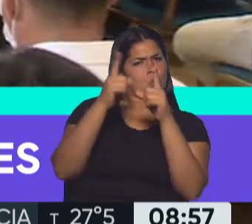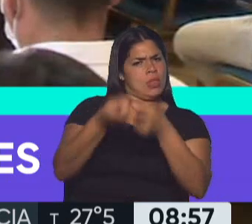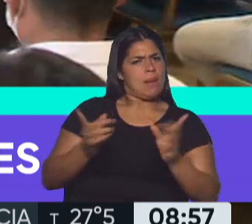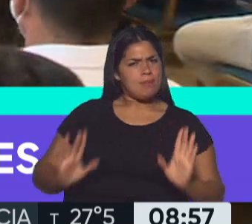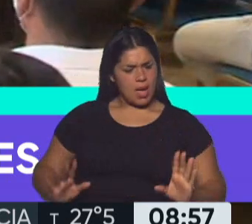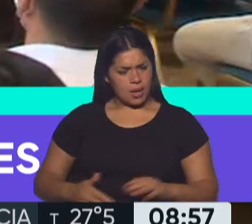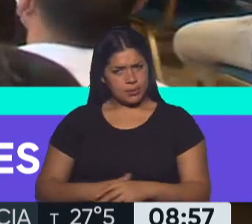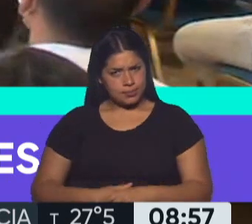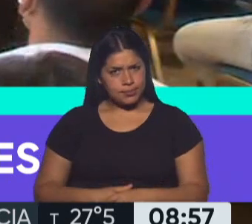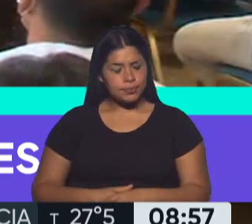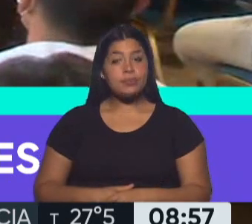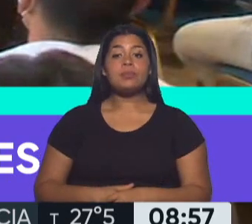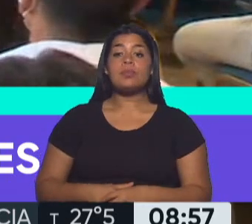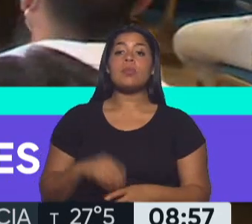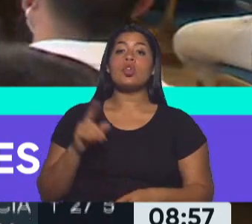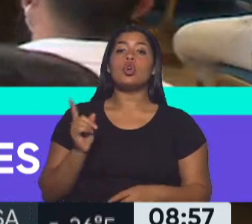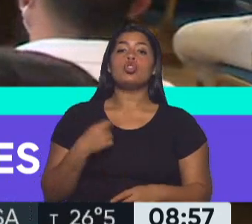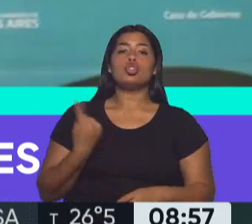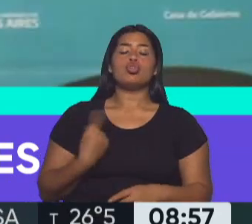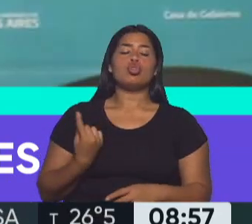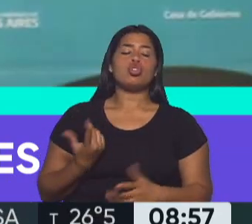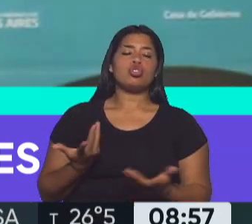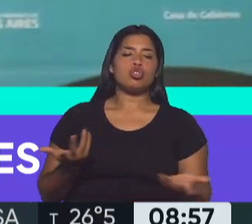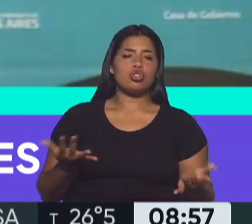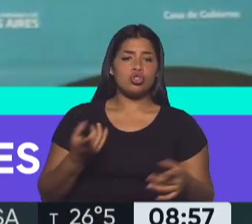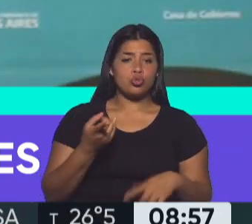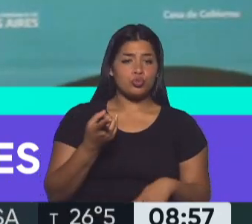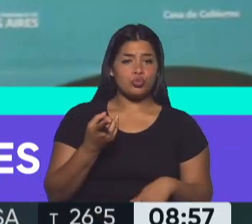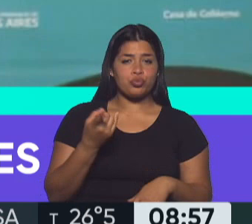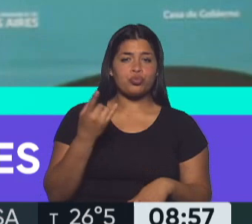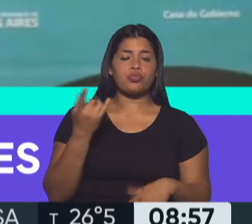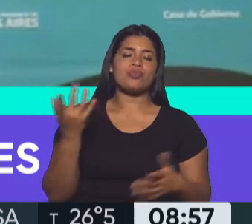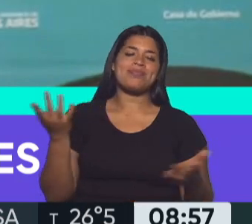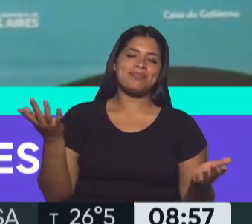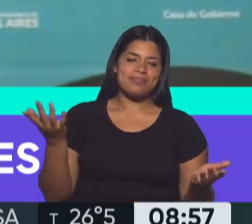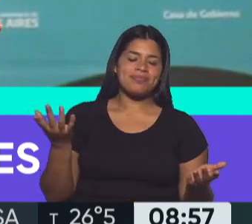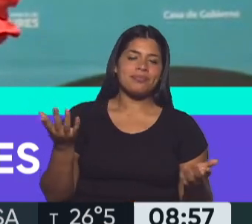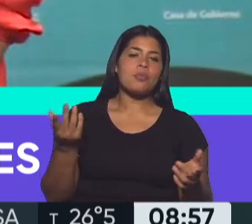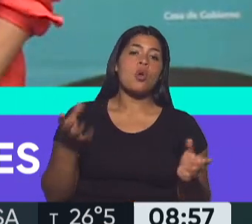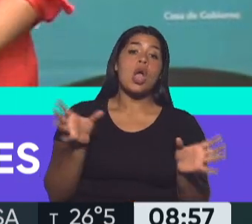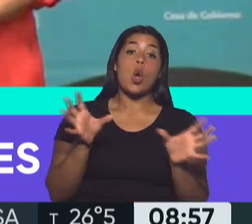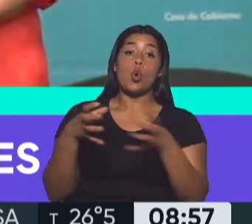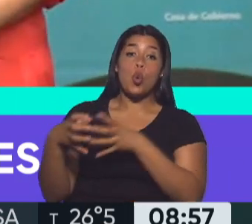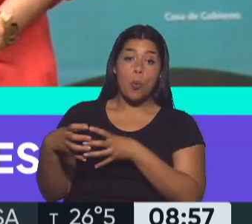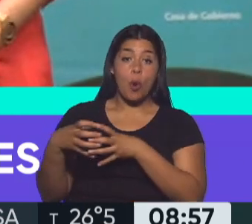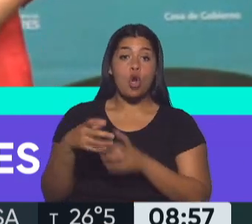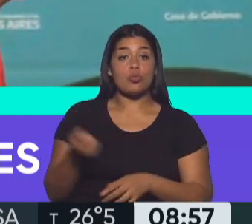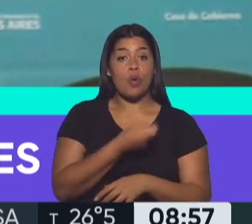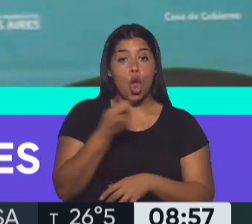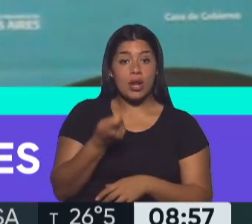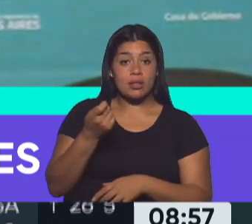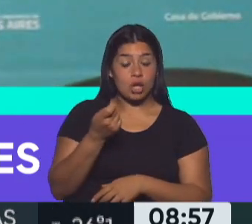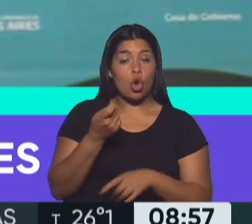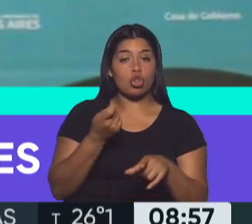escuelas. Tenemos una afinidad con muchos de los gremios respecto de la sociedad y de la